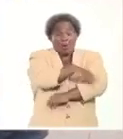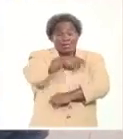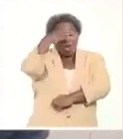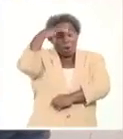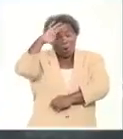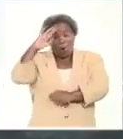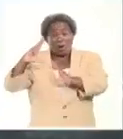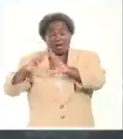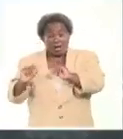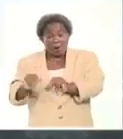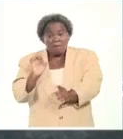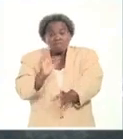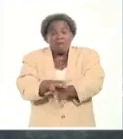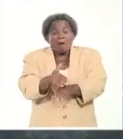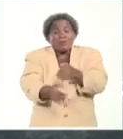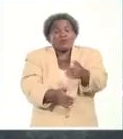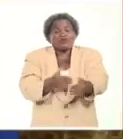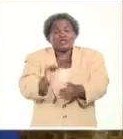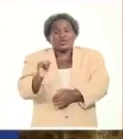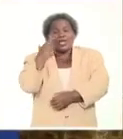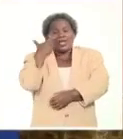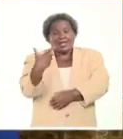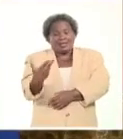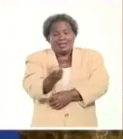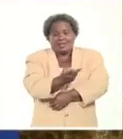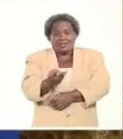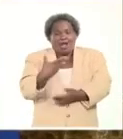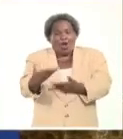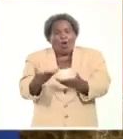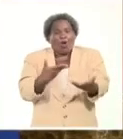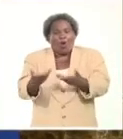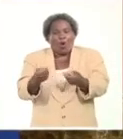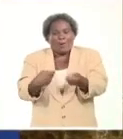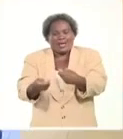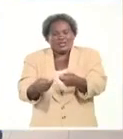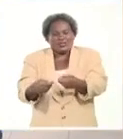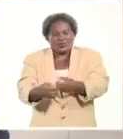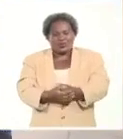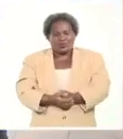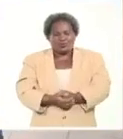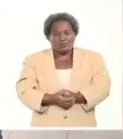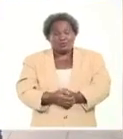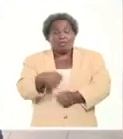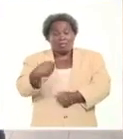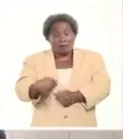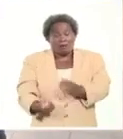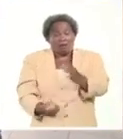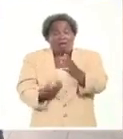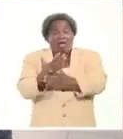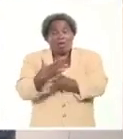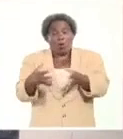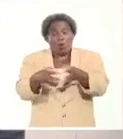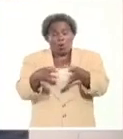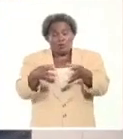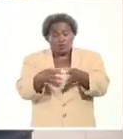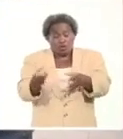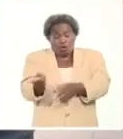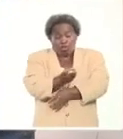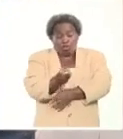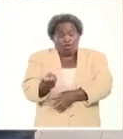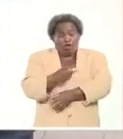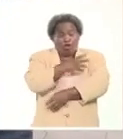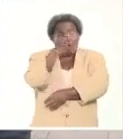de actualización de intereses mutuos en el ámbito comercial. Y poder crear una comisión intergubernamental